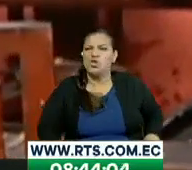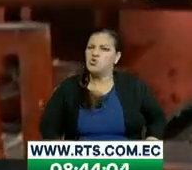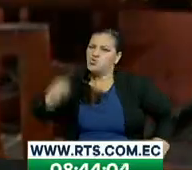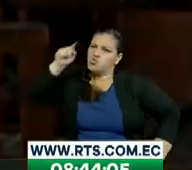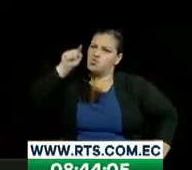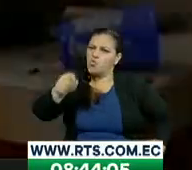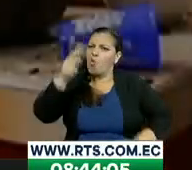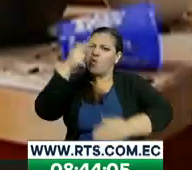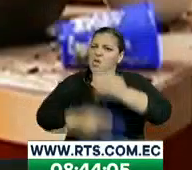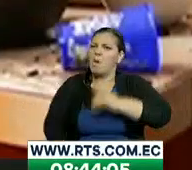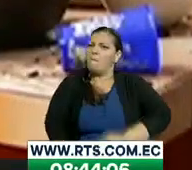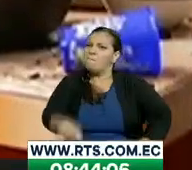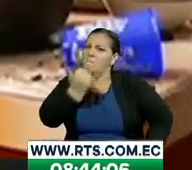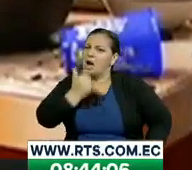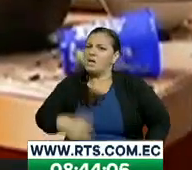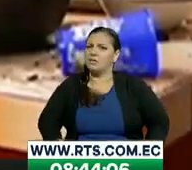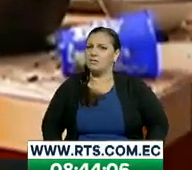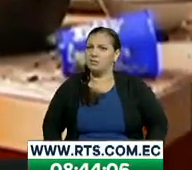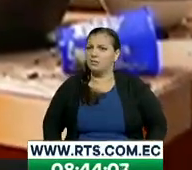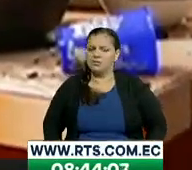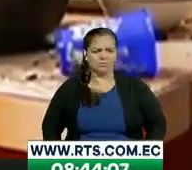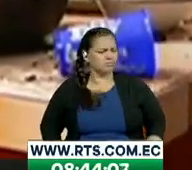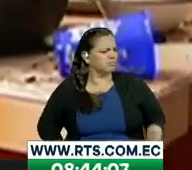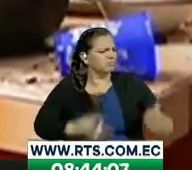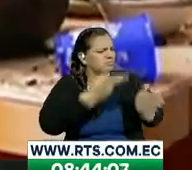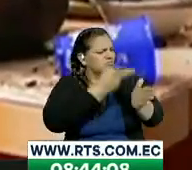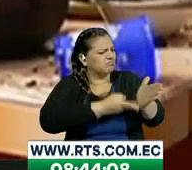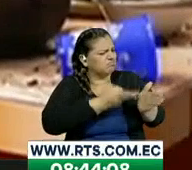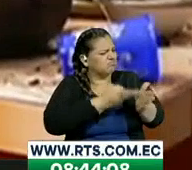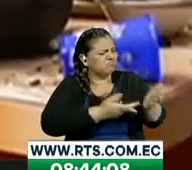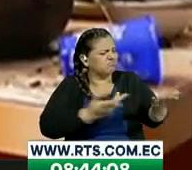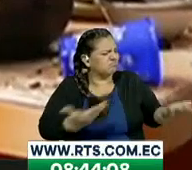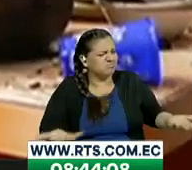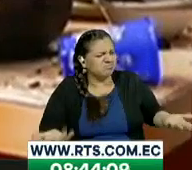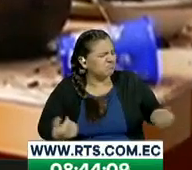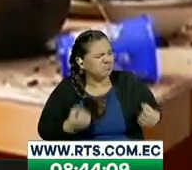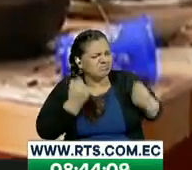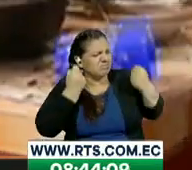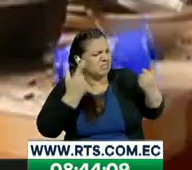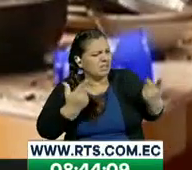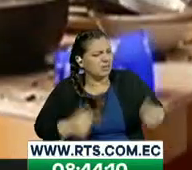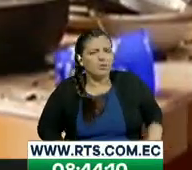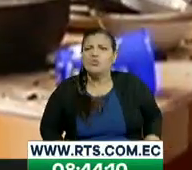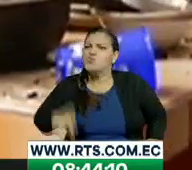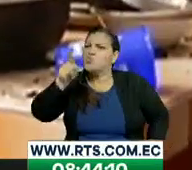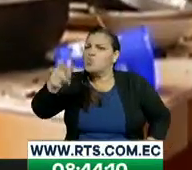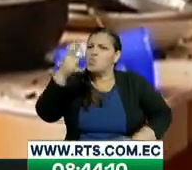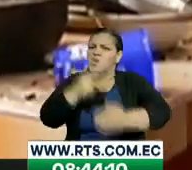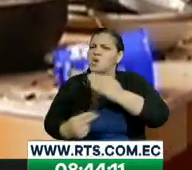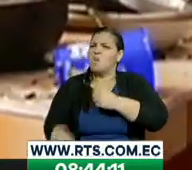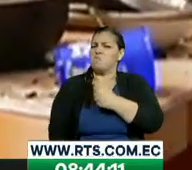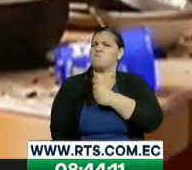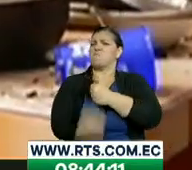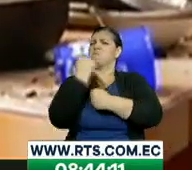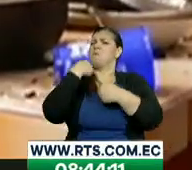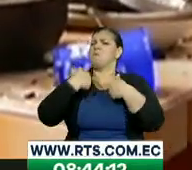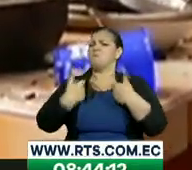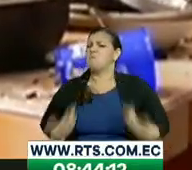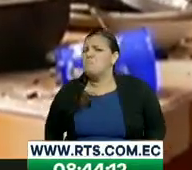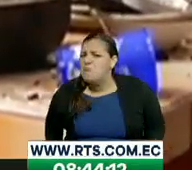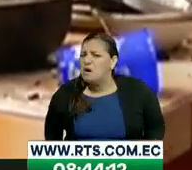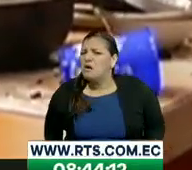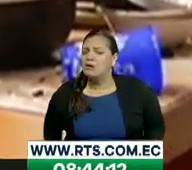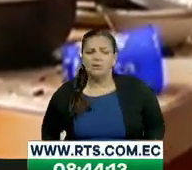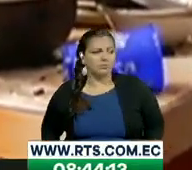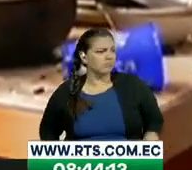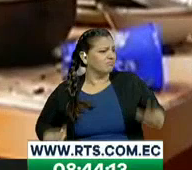la vida. Le digo, señora, ¿qué le pasa? Le digo, yo no sé nada de lo que haga Alex. Le digo, él ya es un hombre mayor de edad